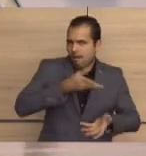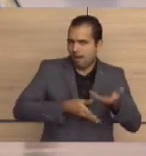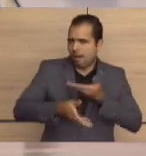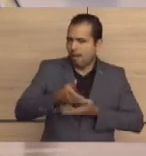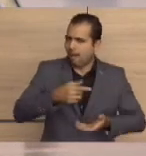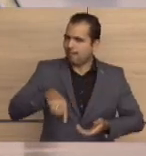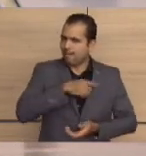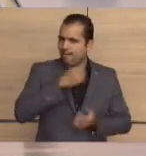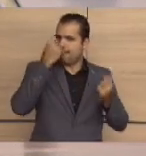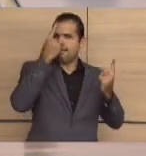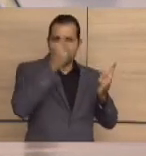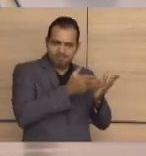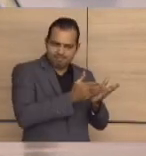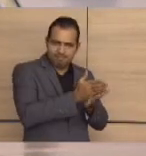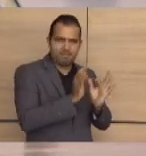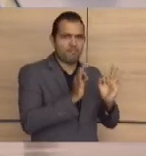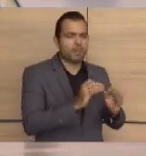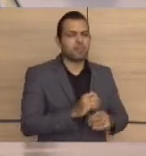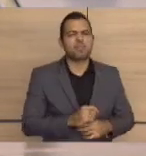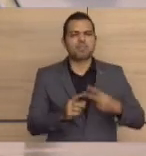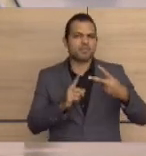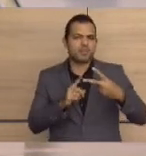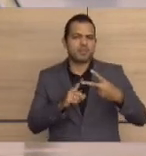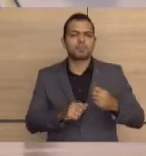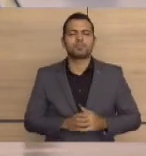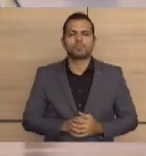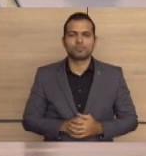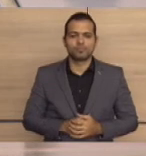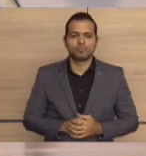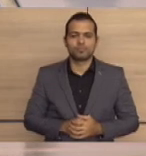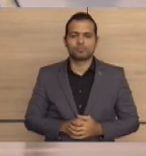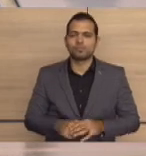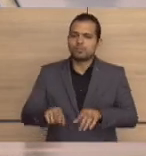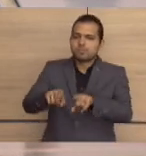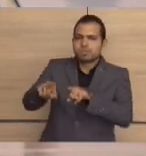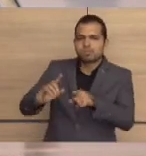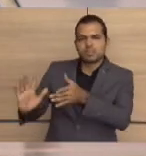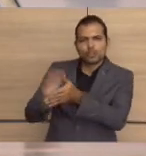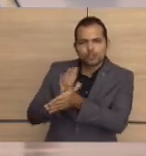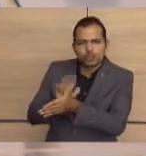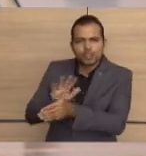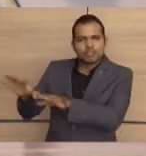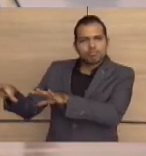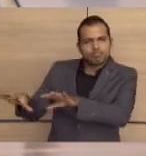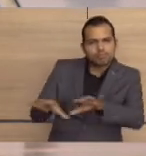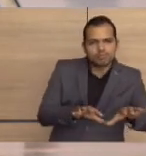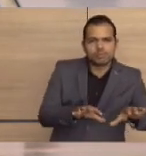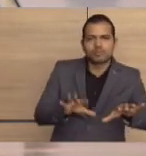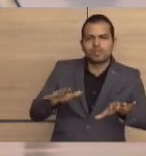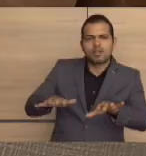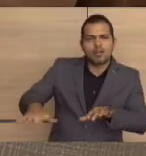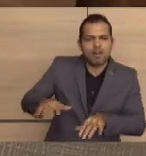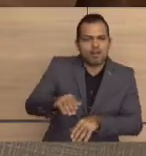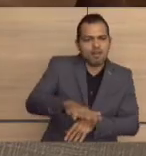de entender las construcciones territoriales y las narraciones. Nos decían y nos hablaban hoy muy bonito sobre